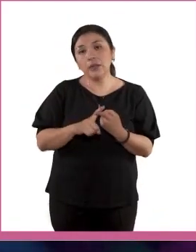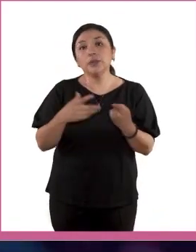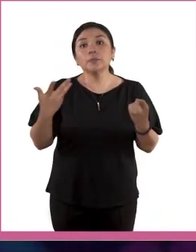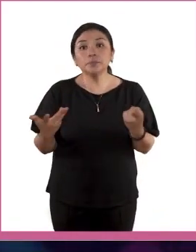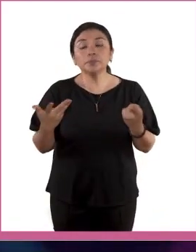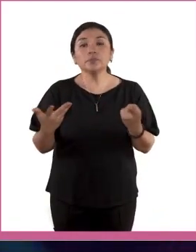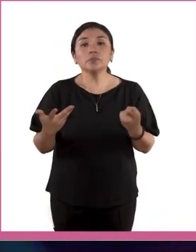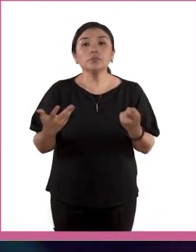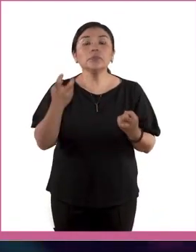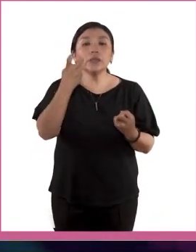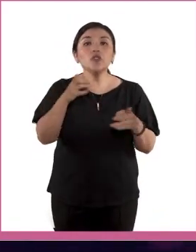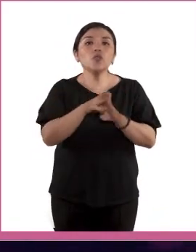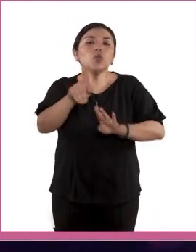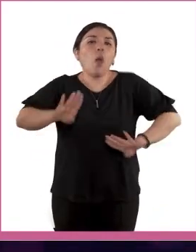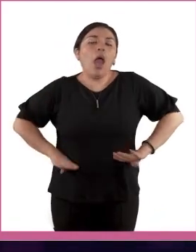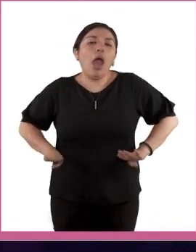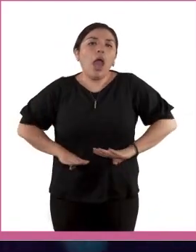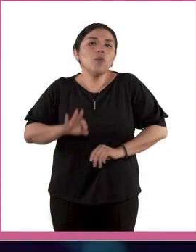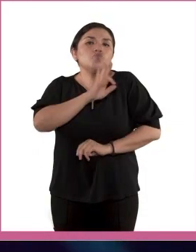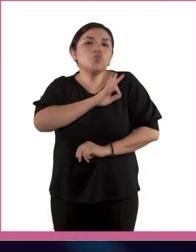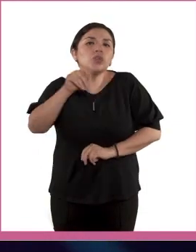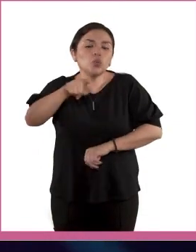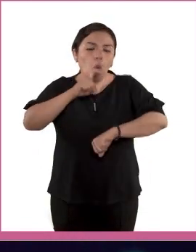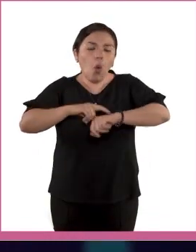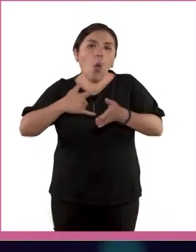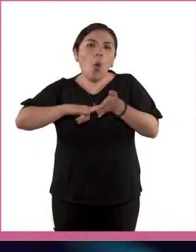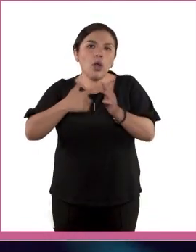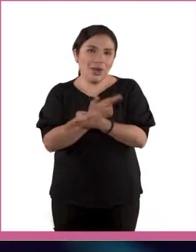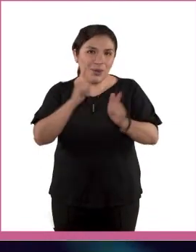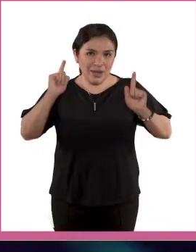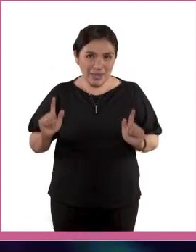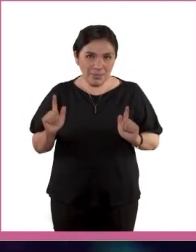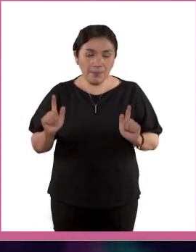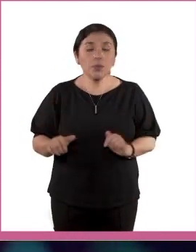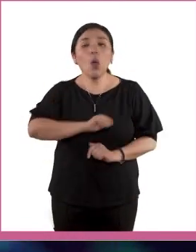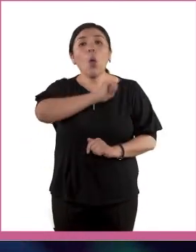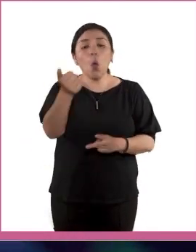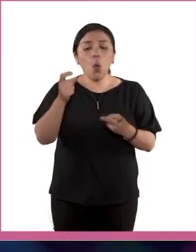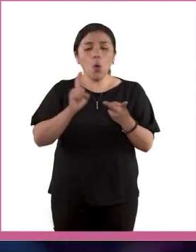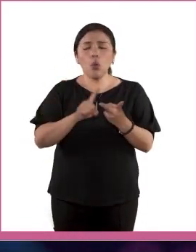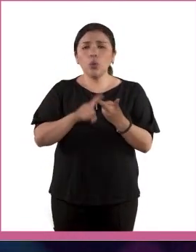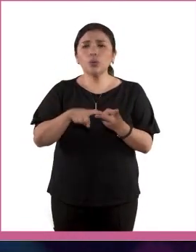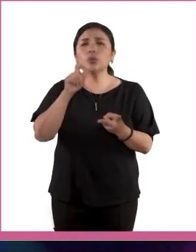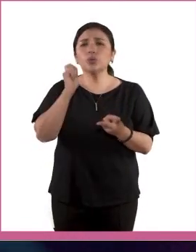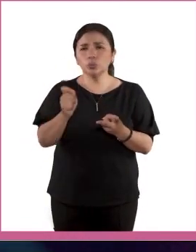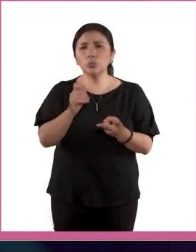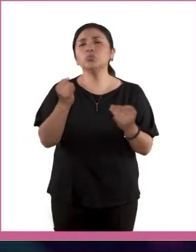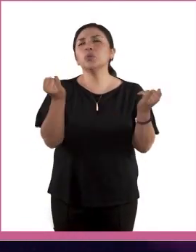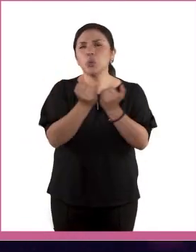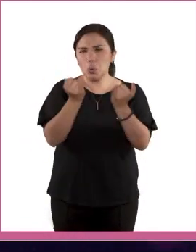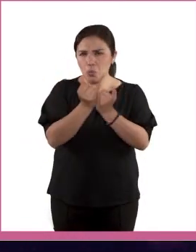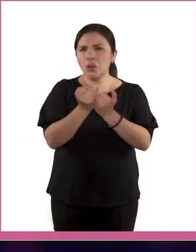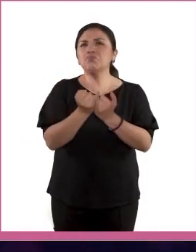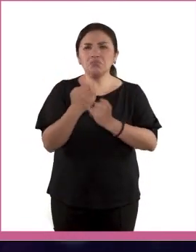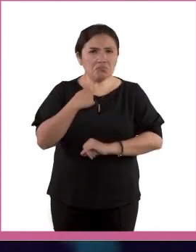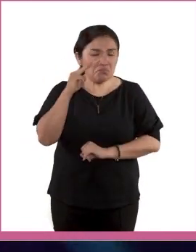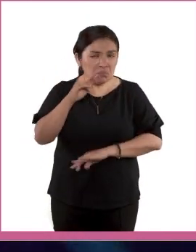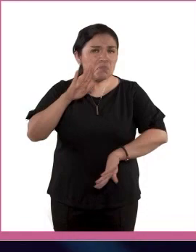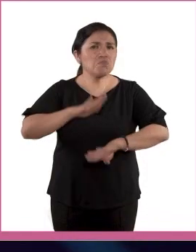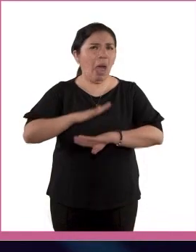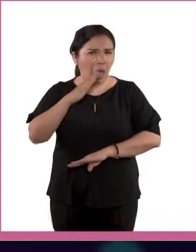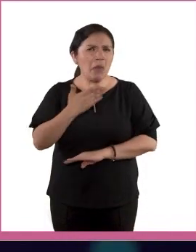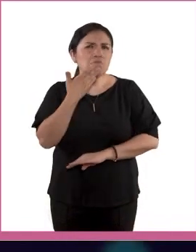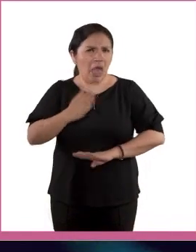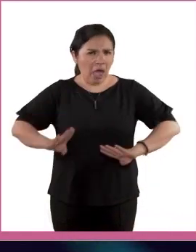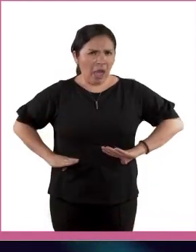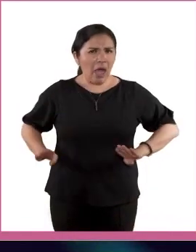opción. Entonces allá te acomodas a cómo tienes tus horarios de trabajo. Otra posibilidad, y que es